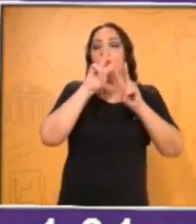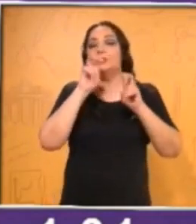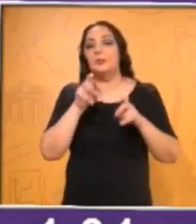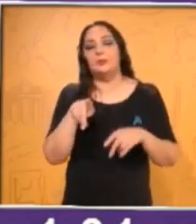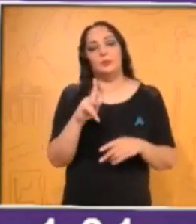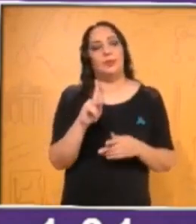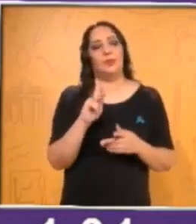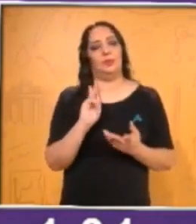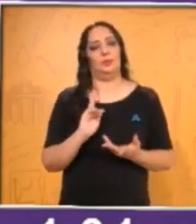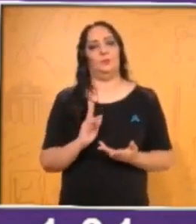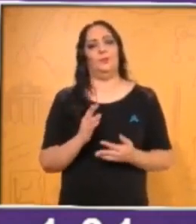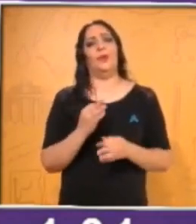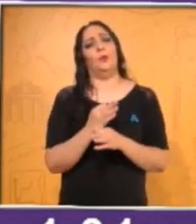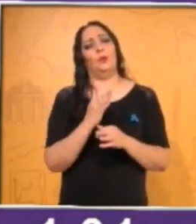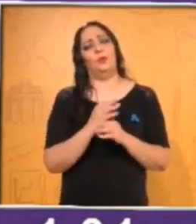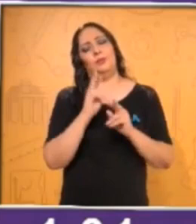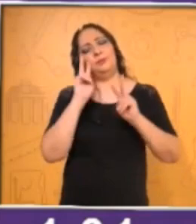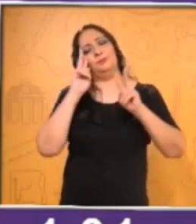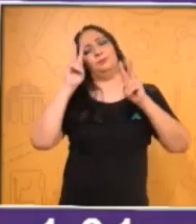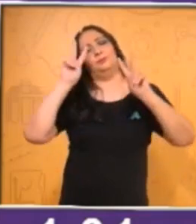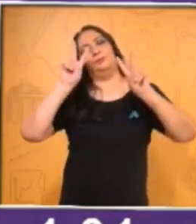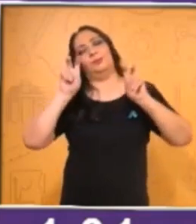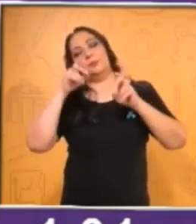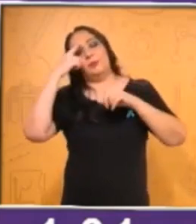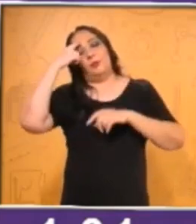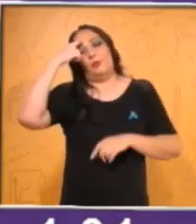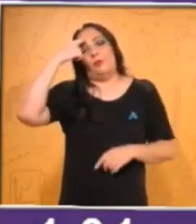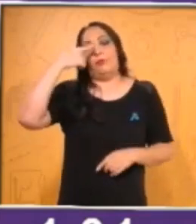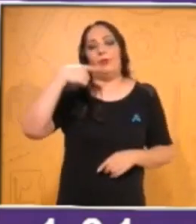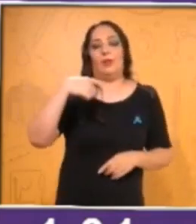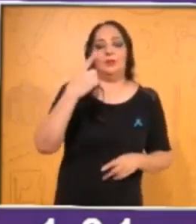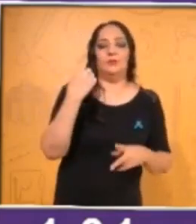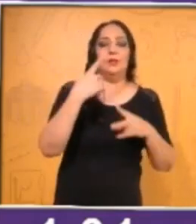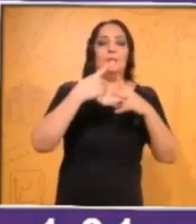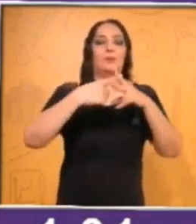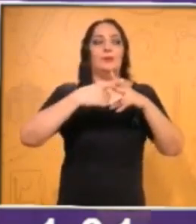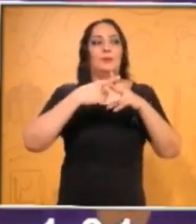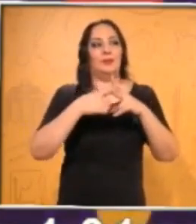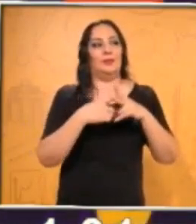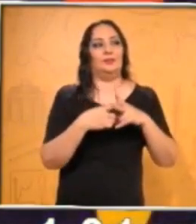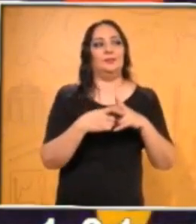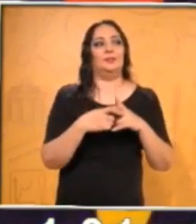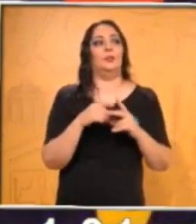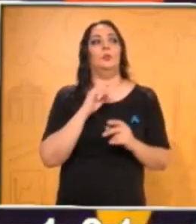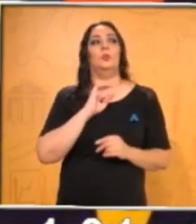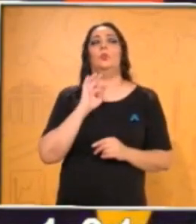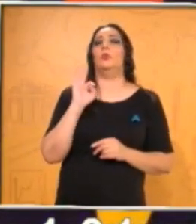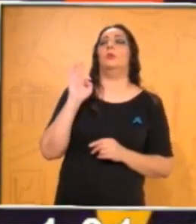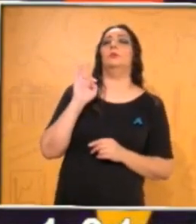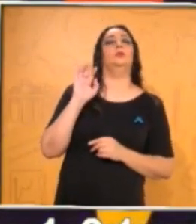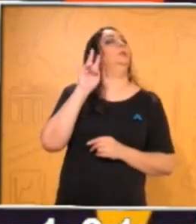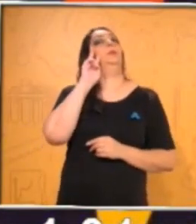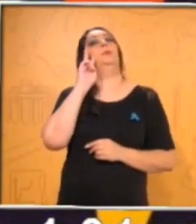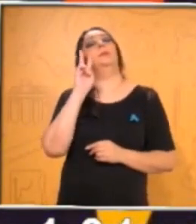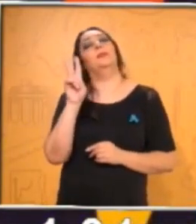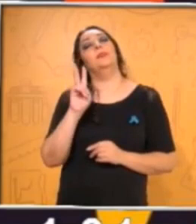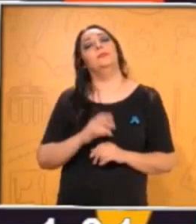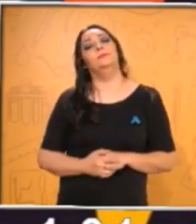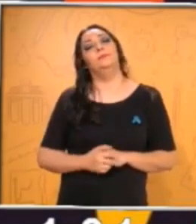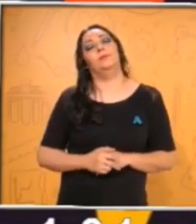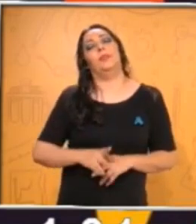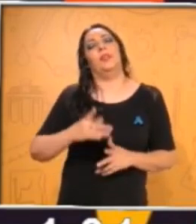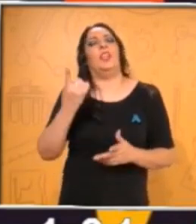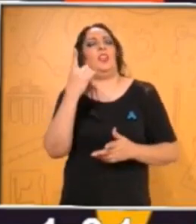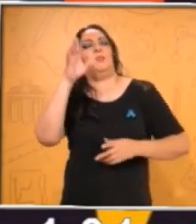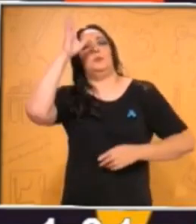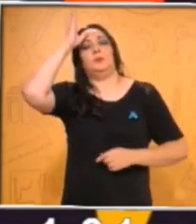pero ahorita vamos a ver un tema bien facilito. Matemáticas, me apoyan con la diapositiva en pantalla, por favor. Aprendizaje